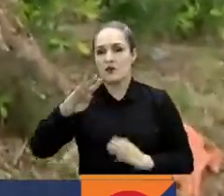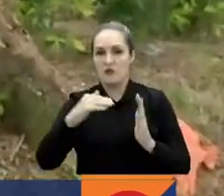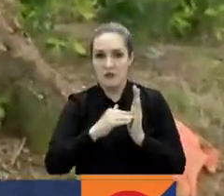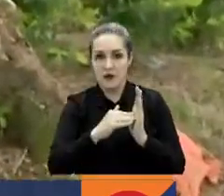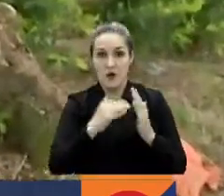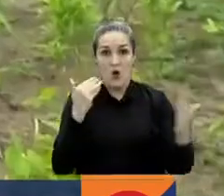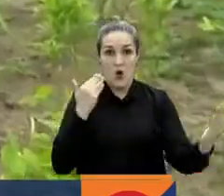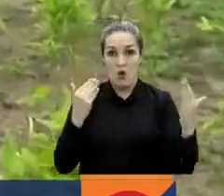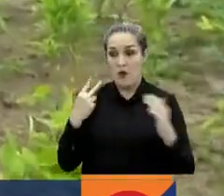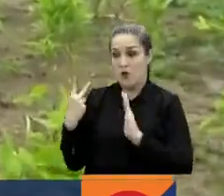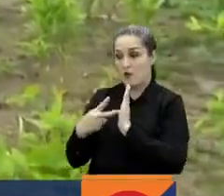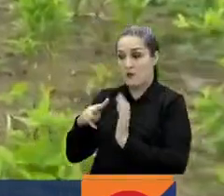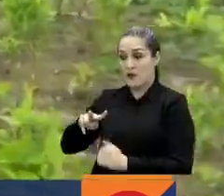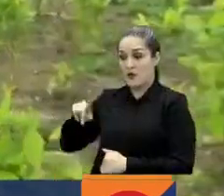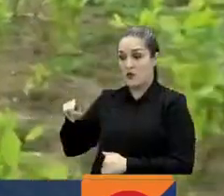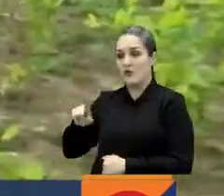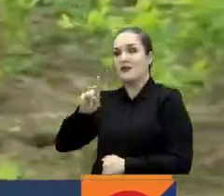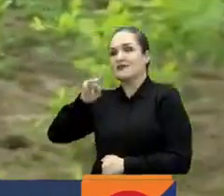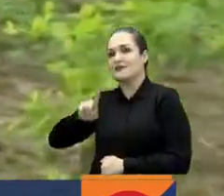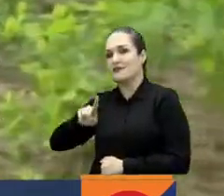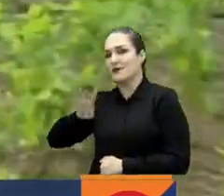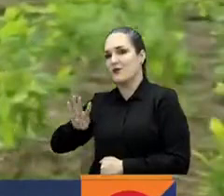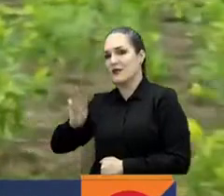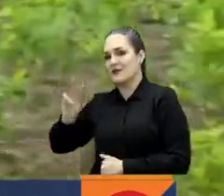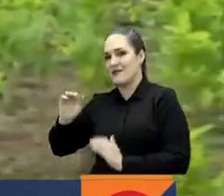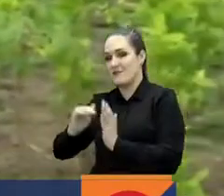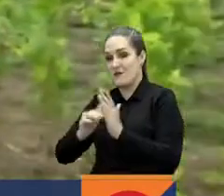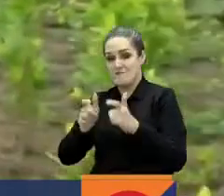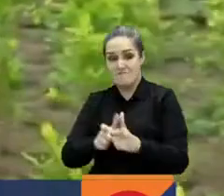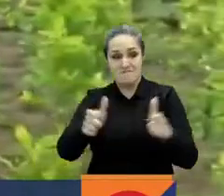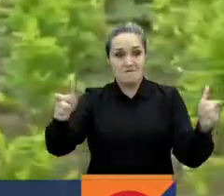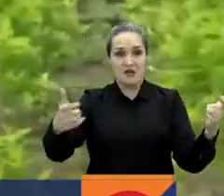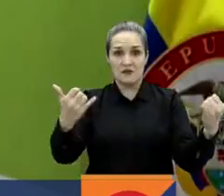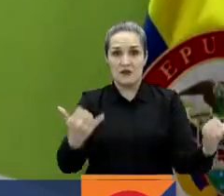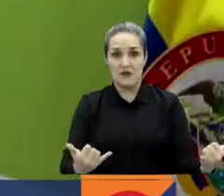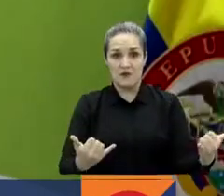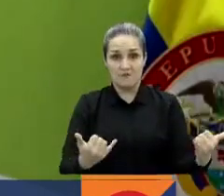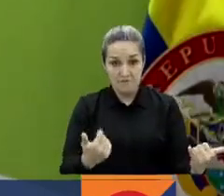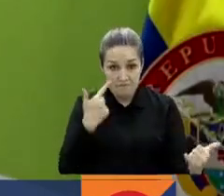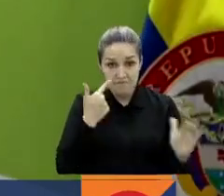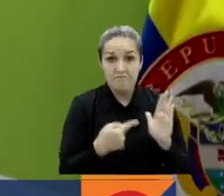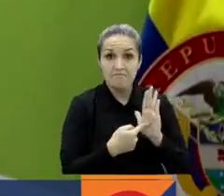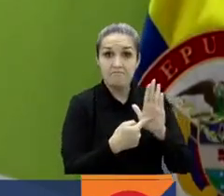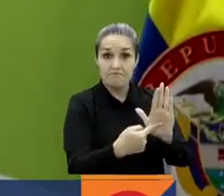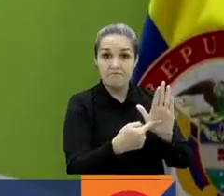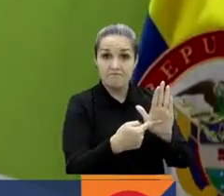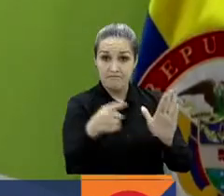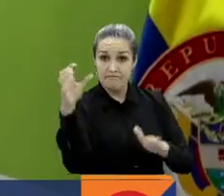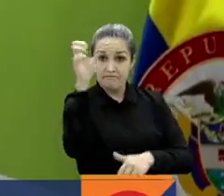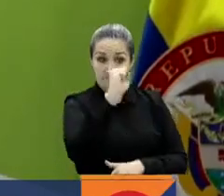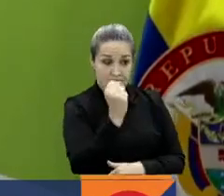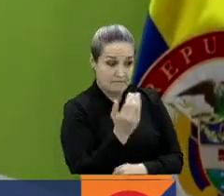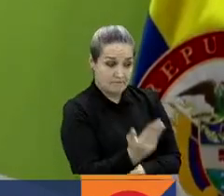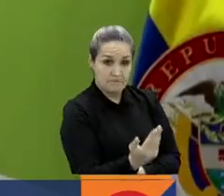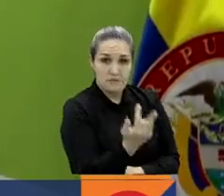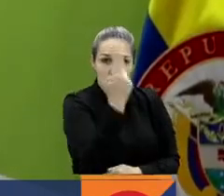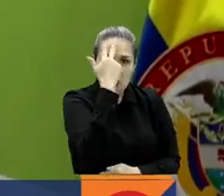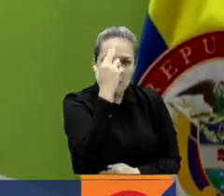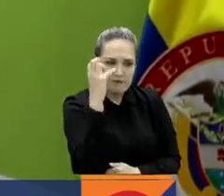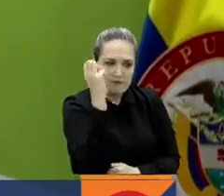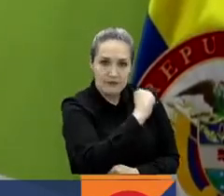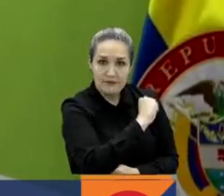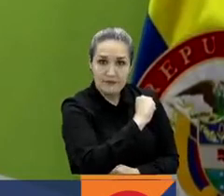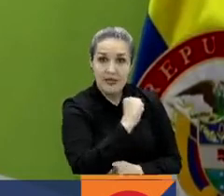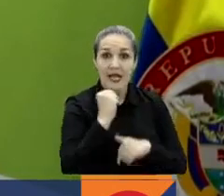2021, en el que la cifra fue de 143 mil hectáreas. Es una muestra visible y evidente del fracaso